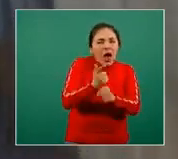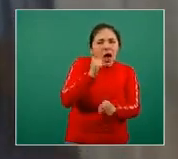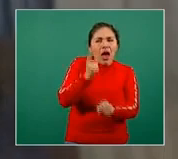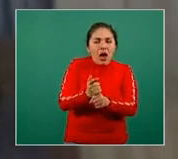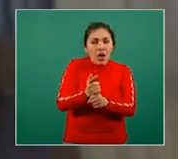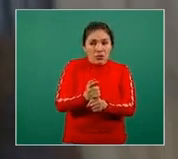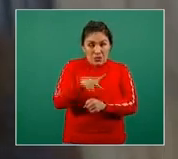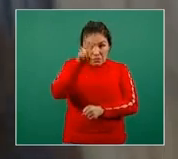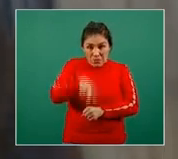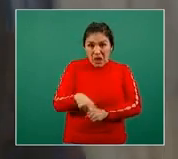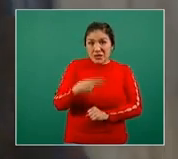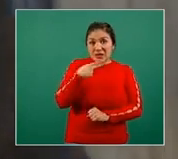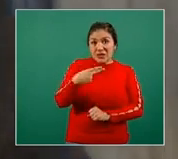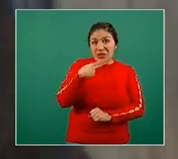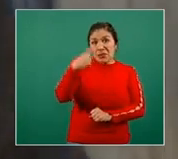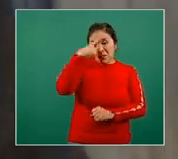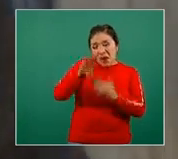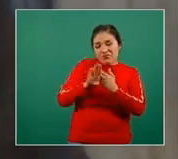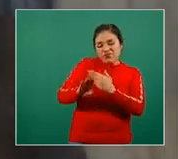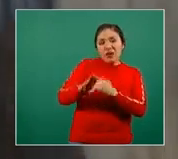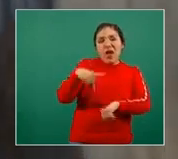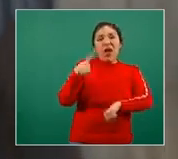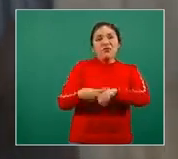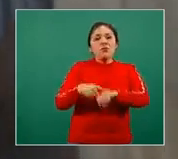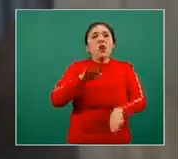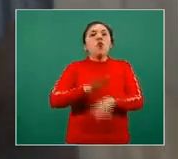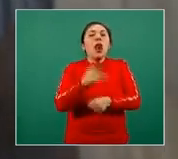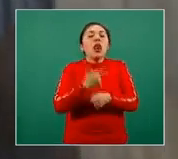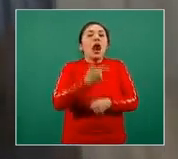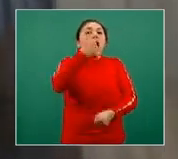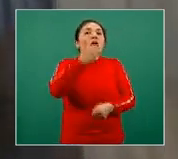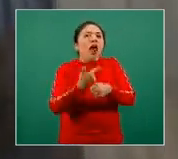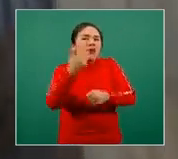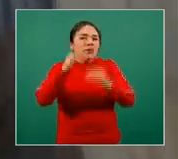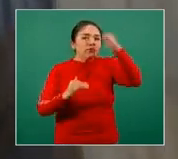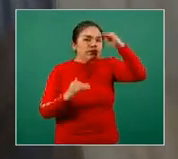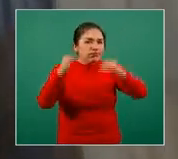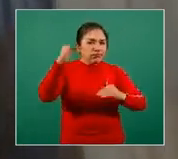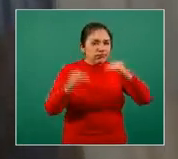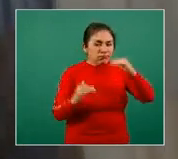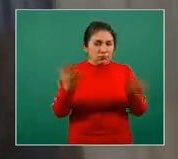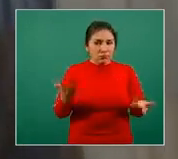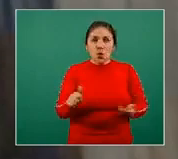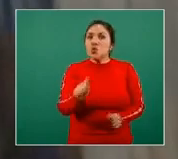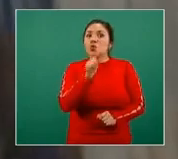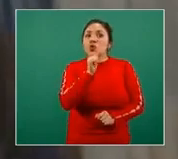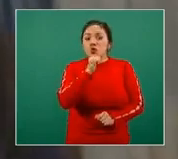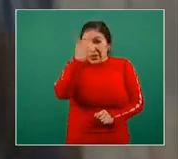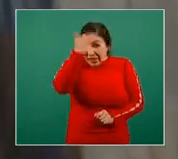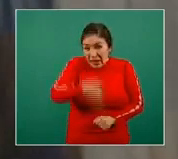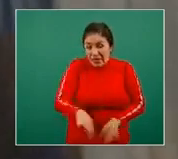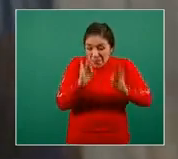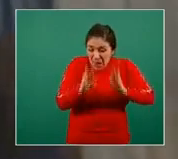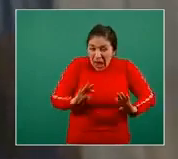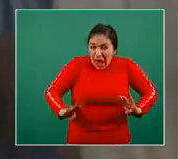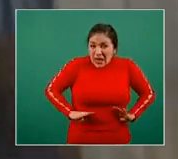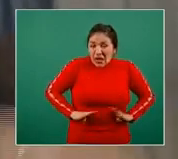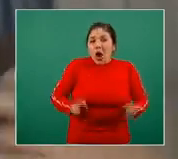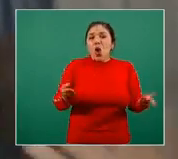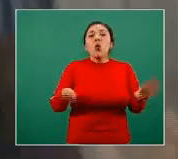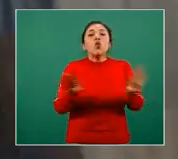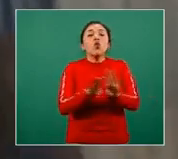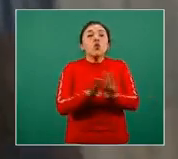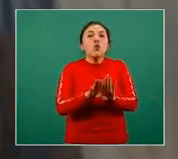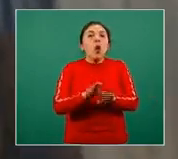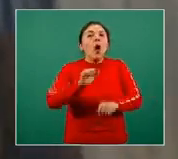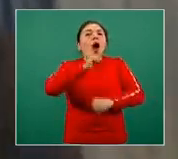eficacia frente a enfermedad de cualquier gravedad, de tal manera que no se ha caracterizado bien algo